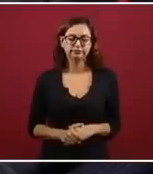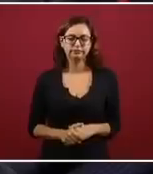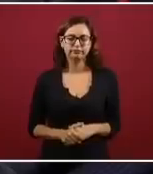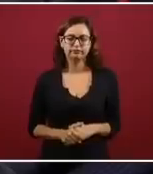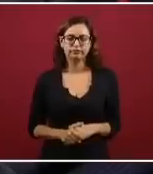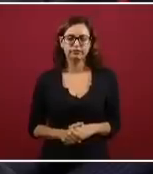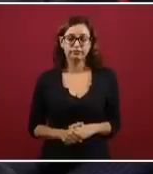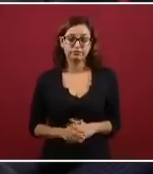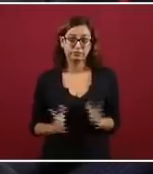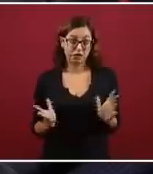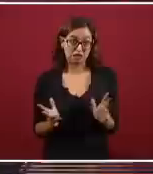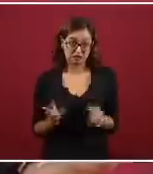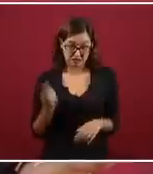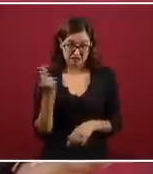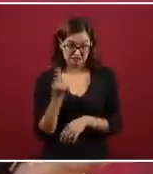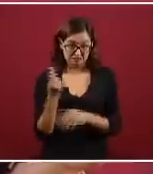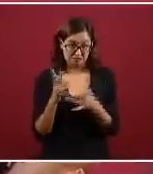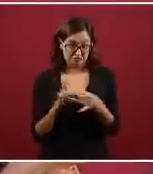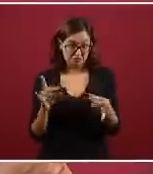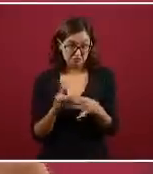¿Para qué digo más?